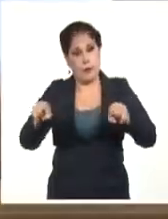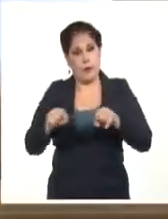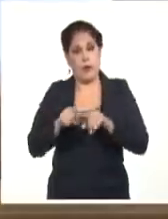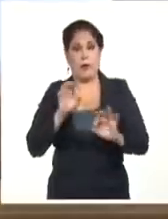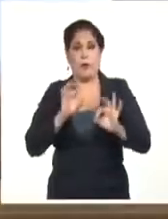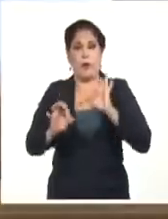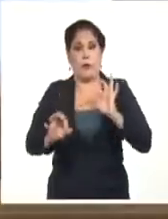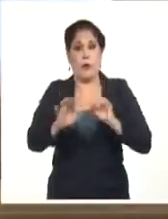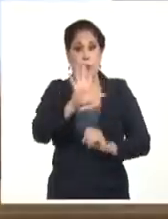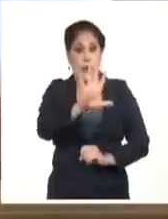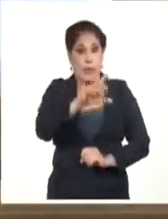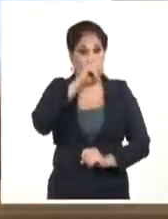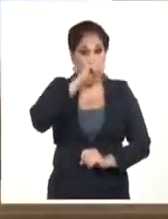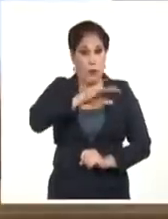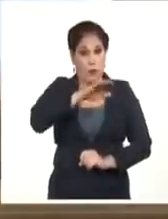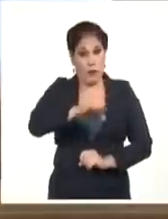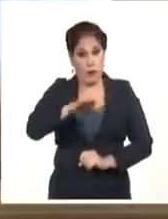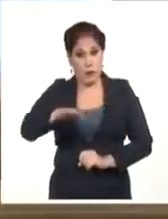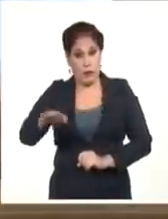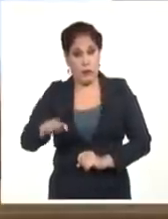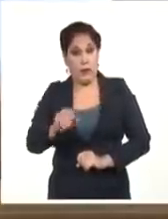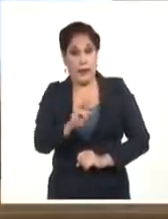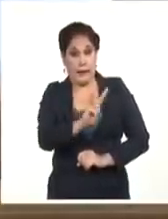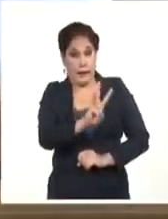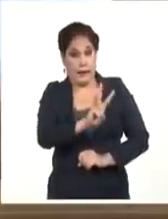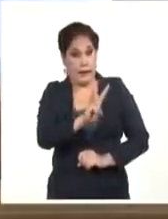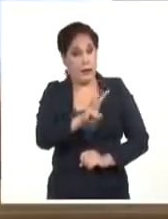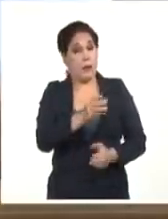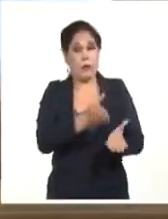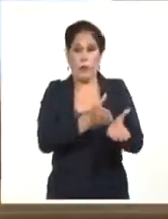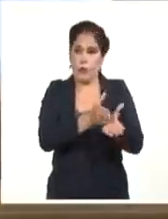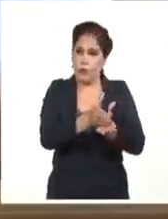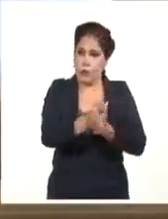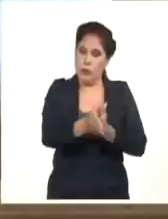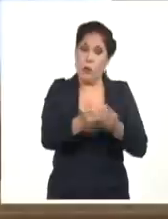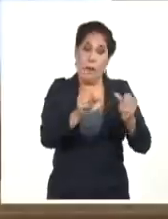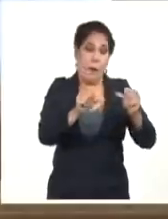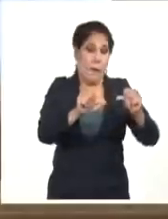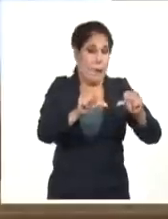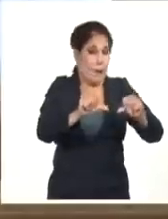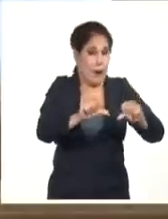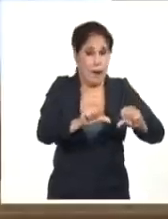los 5 niños, 3 continúan con reporte de crítico,